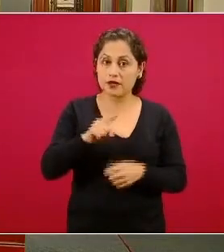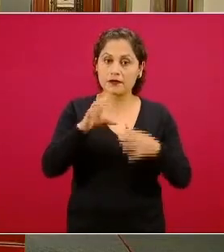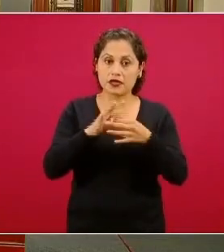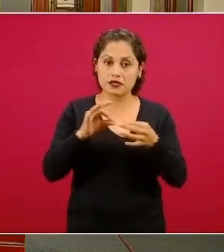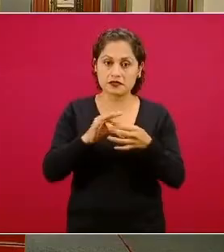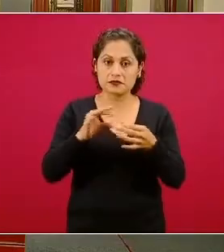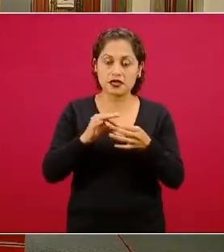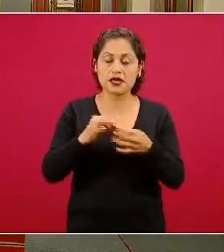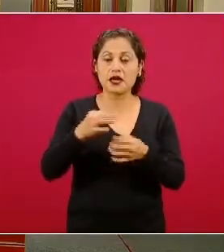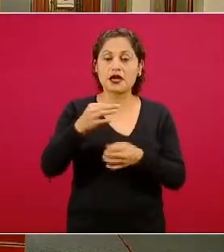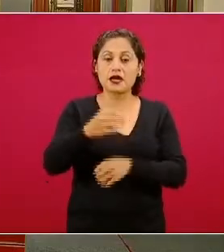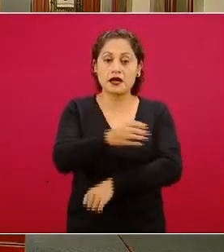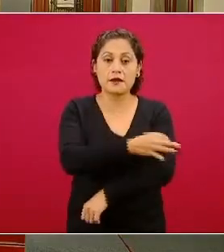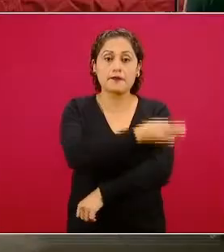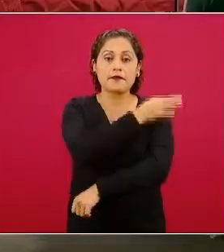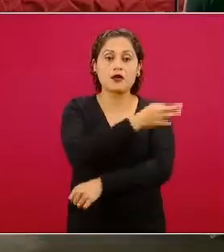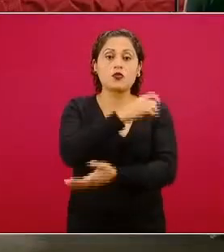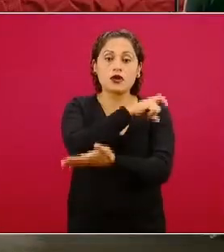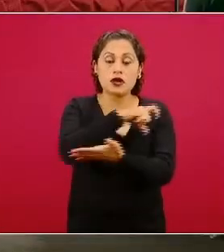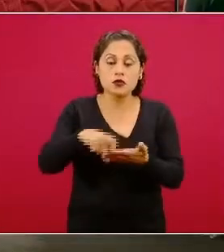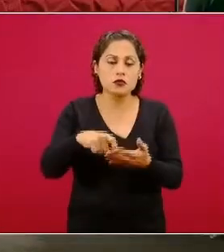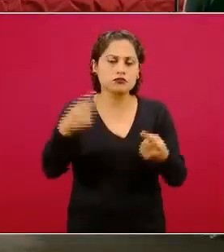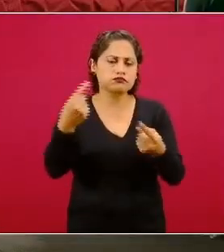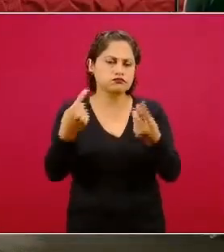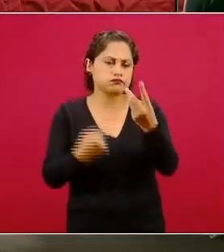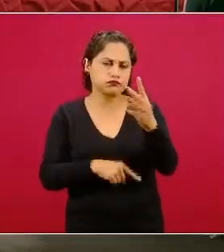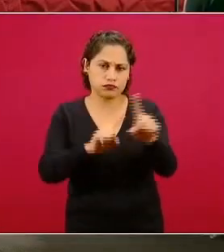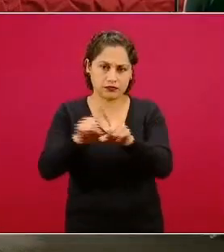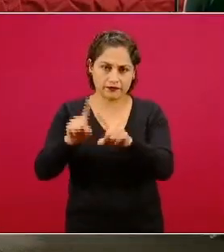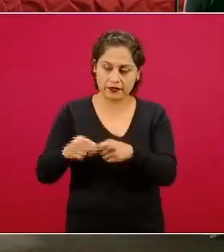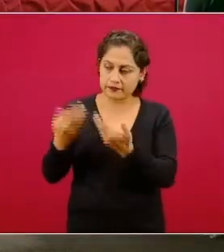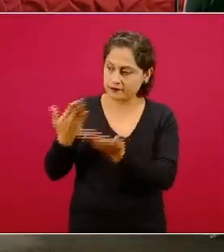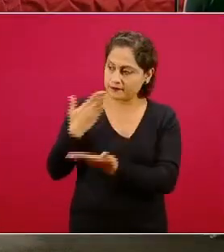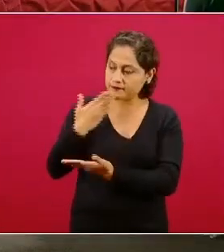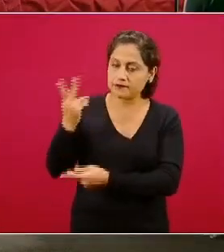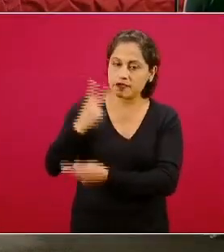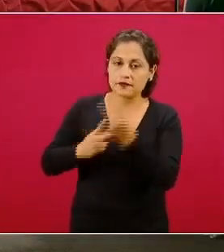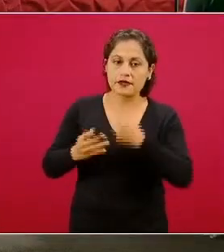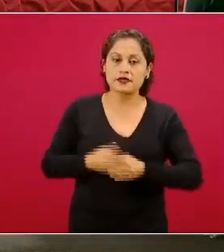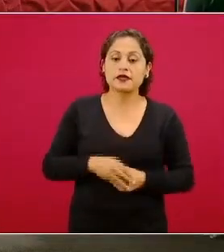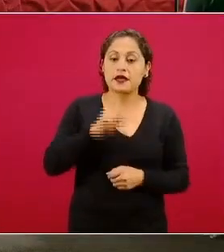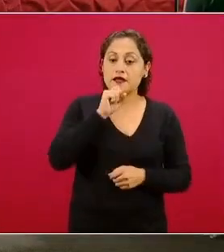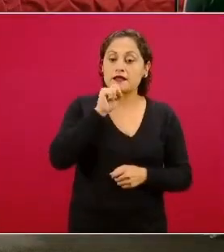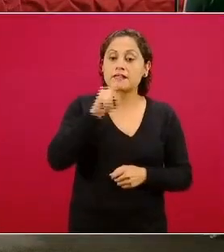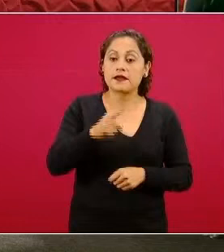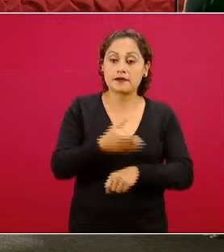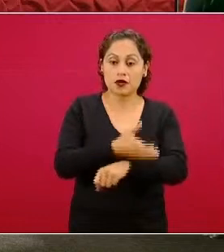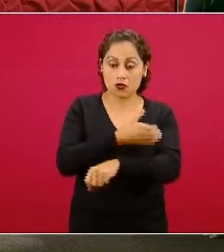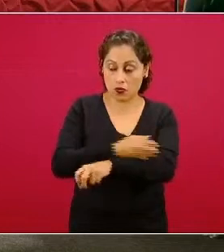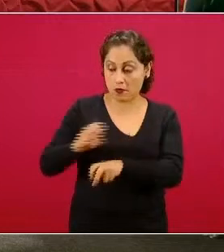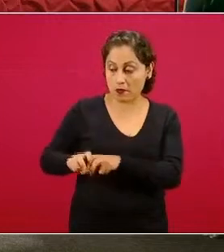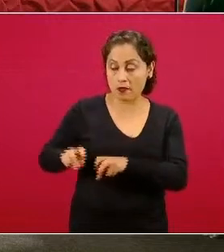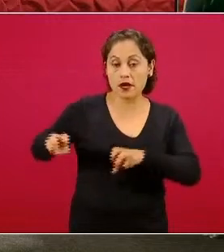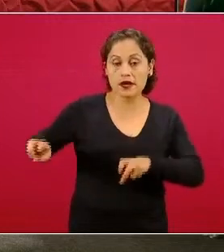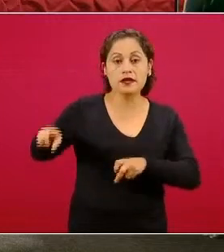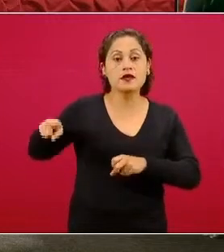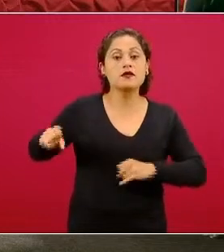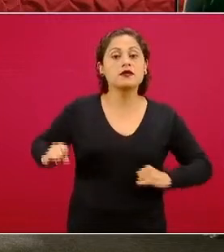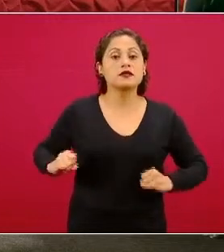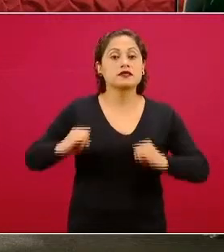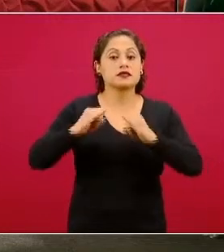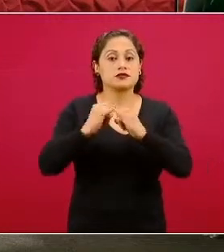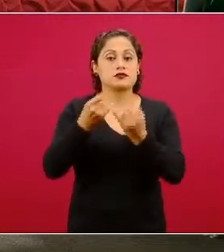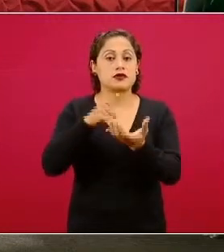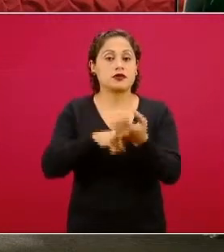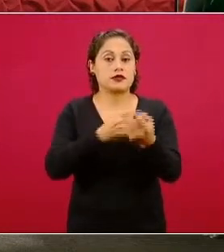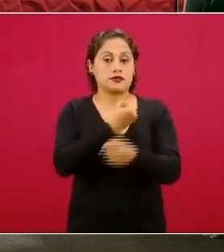comprado, etcétera, etcétera, etcétera. Doctora, muy bienvenida. También nos acompañan nuestros compañeros de las instituciones del sector